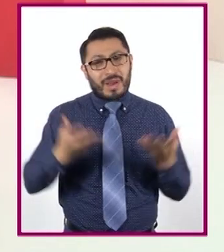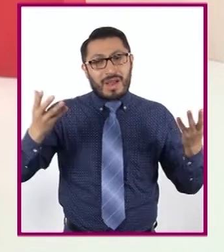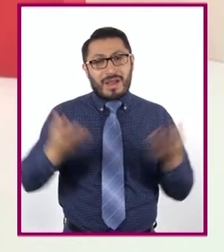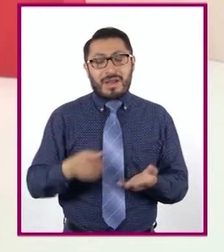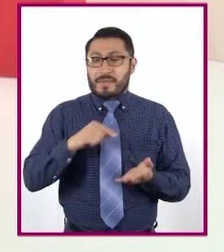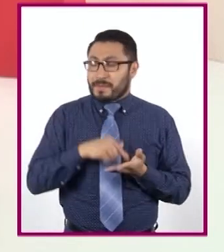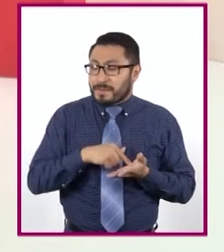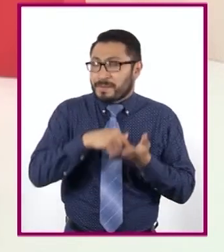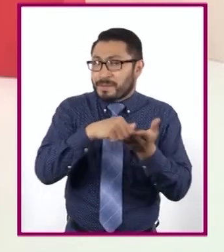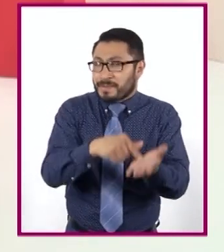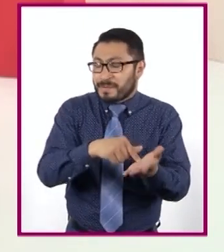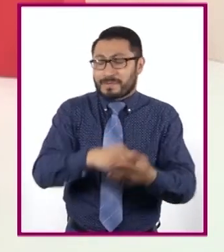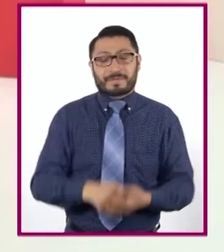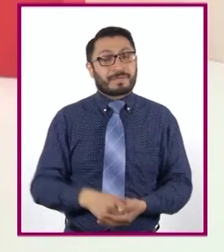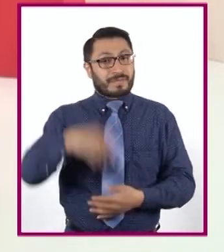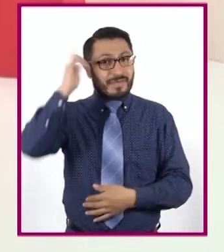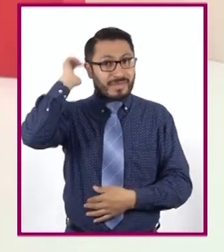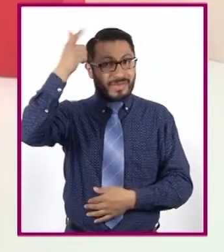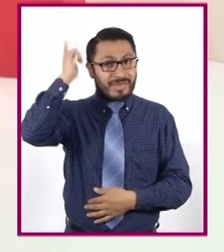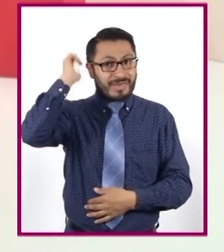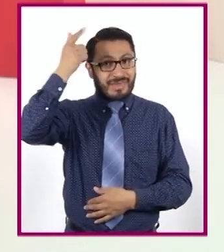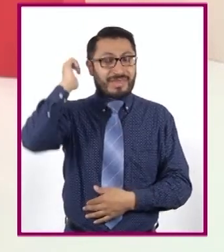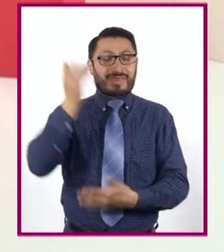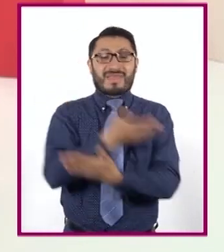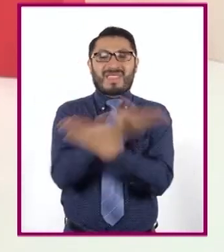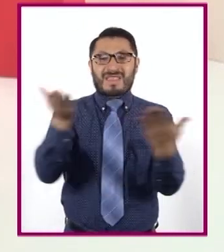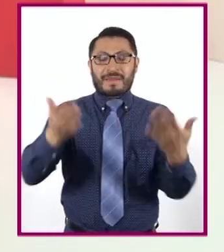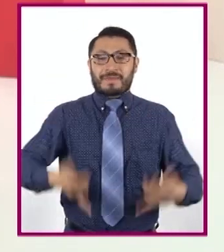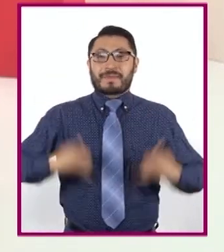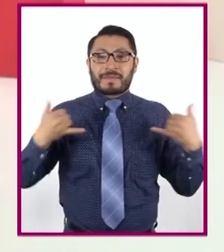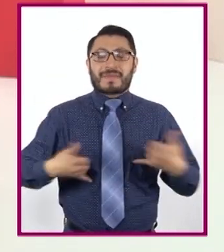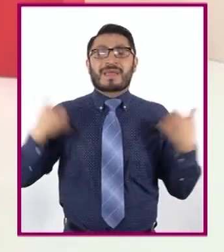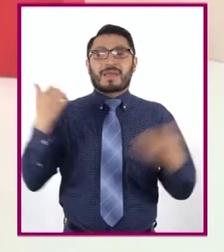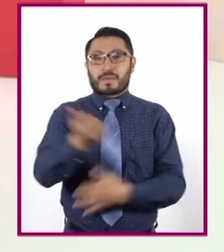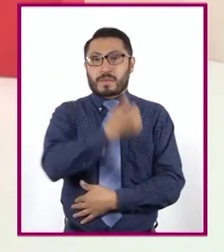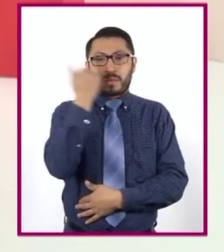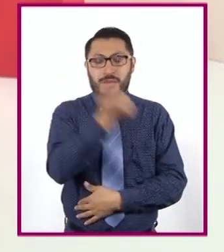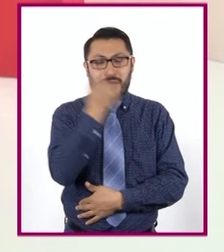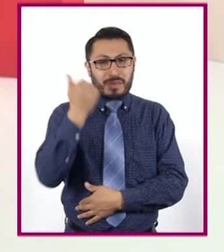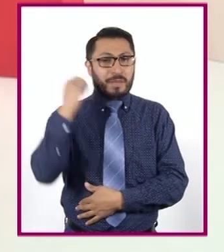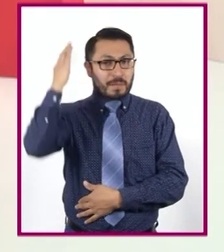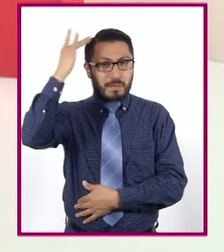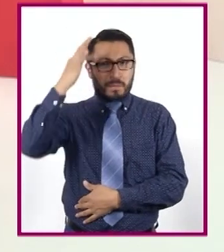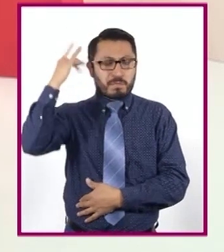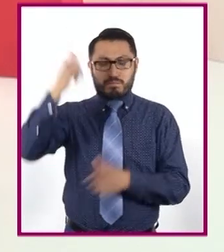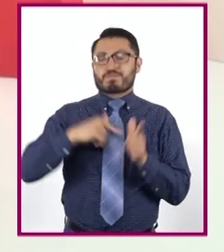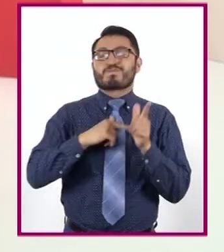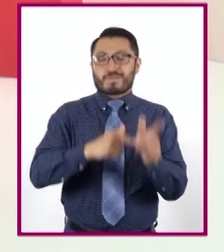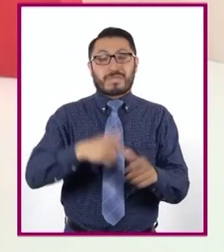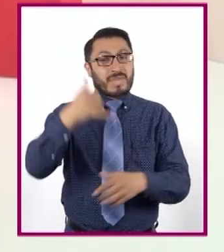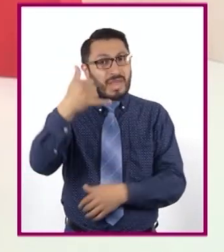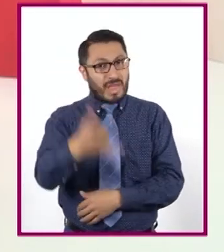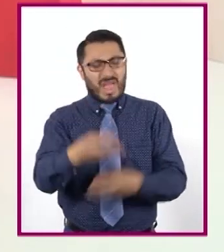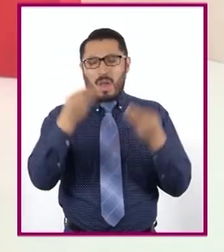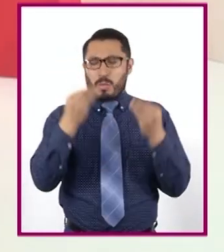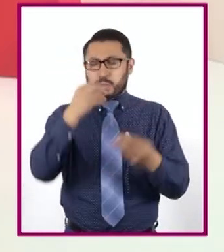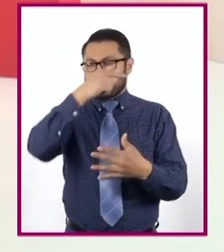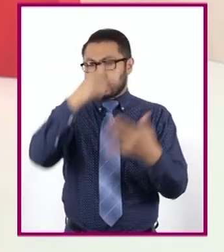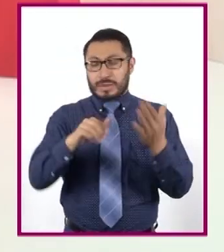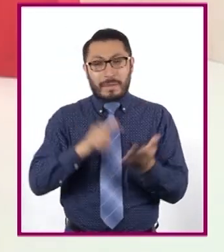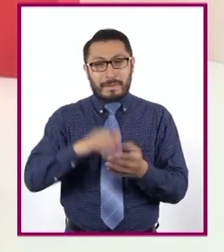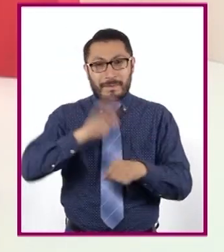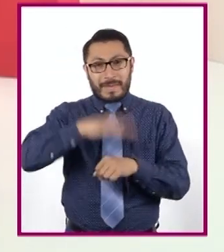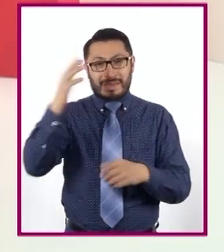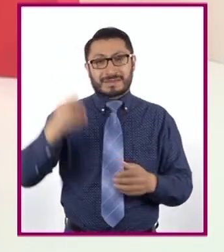estas propuestas. Esperemos que las y los estudiantes continúen su reflexión y generen muchas más.